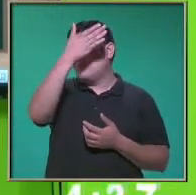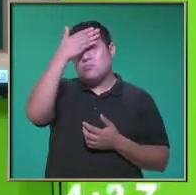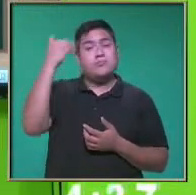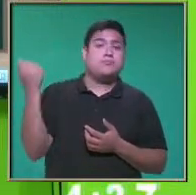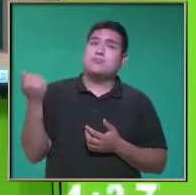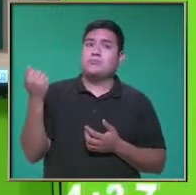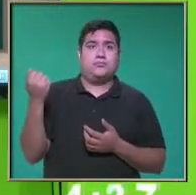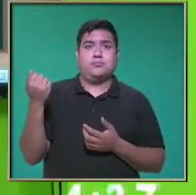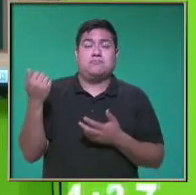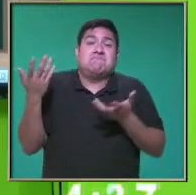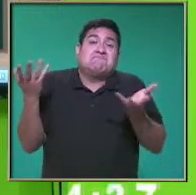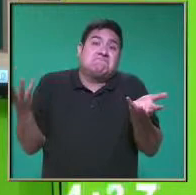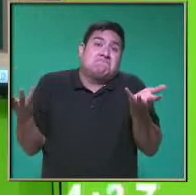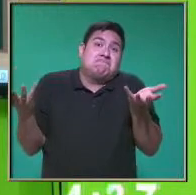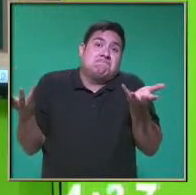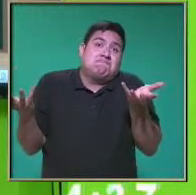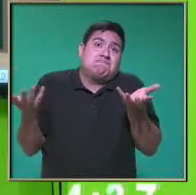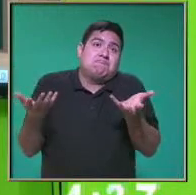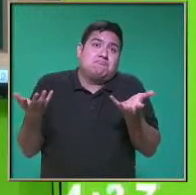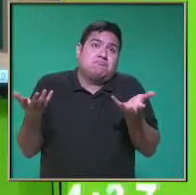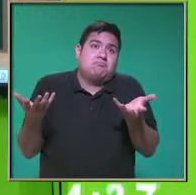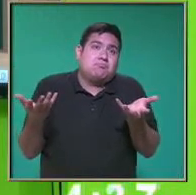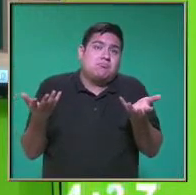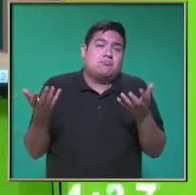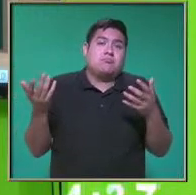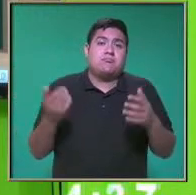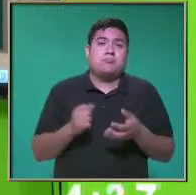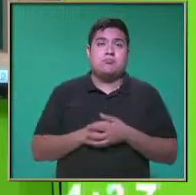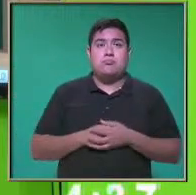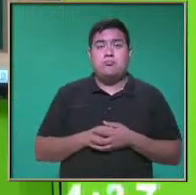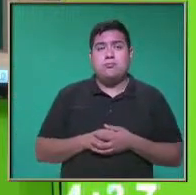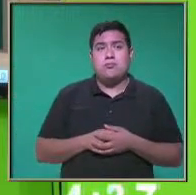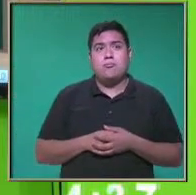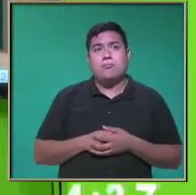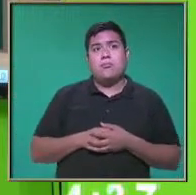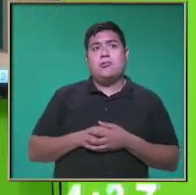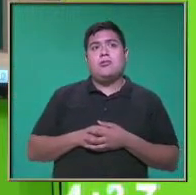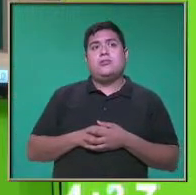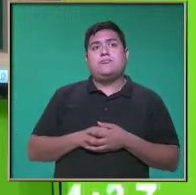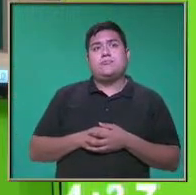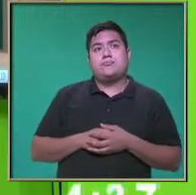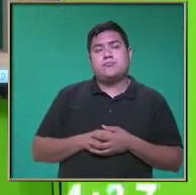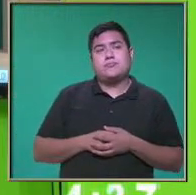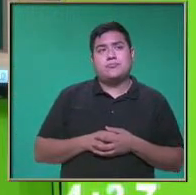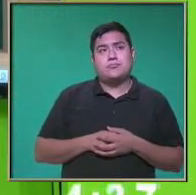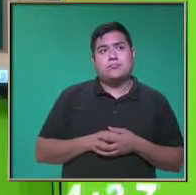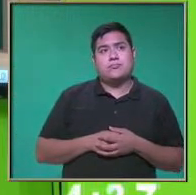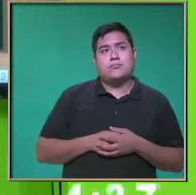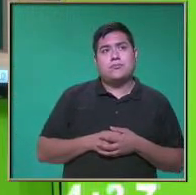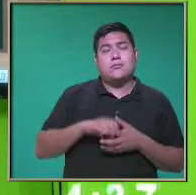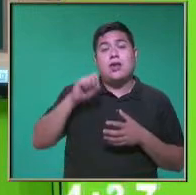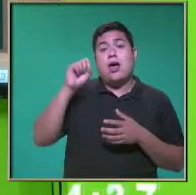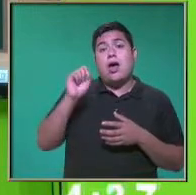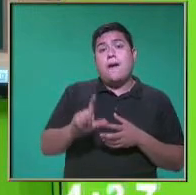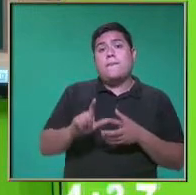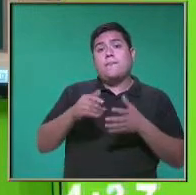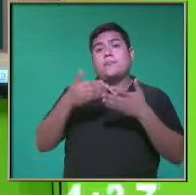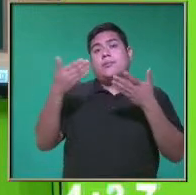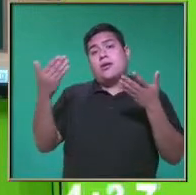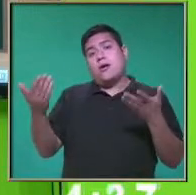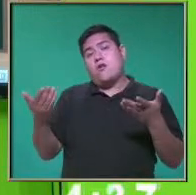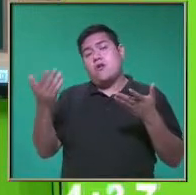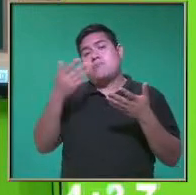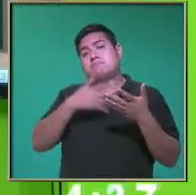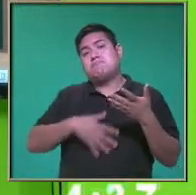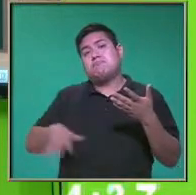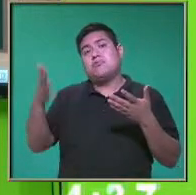mala suerte, quién sabe. Several weeks later, the farmer's son was riding one of the new horses when he fell